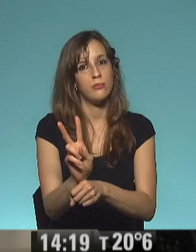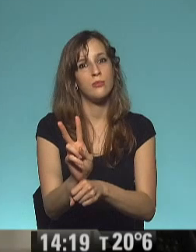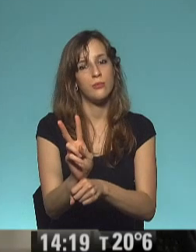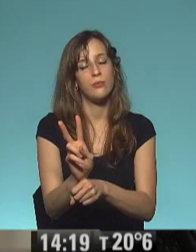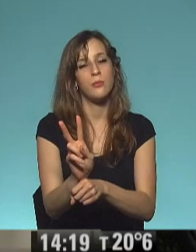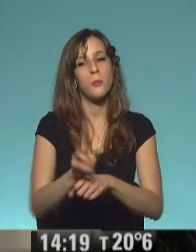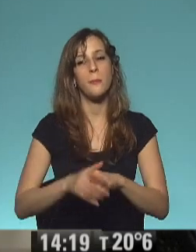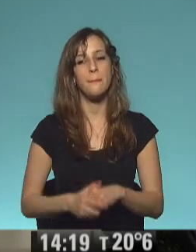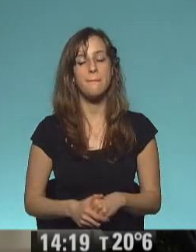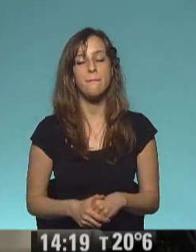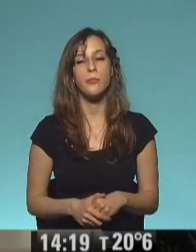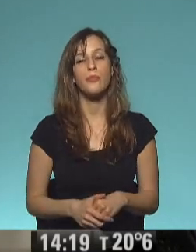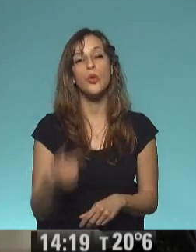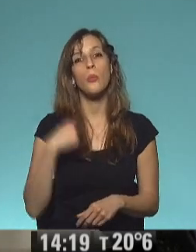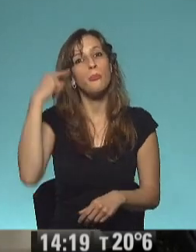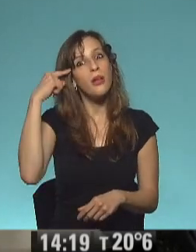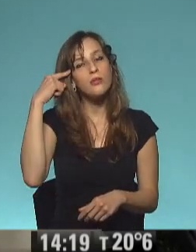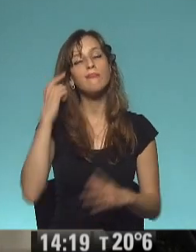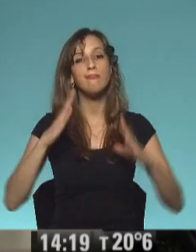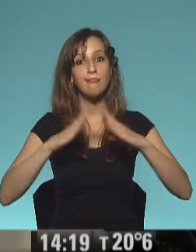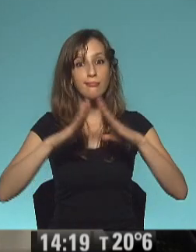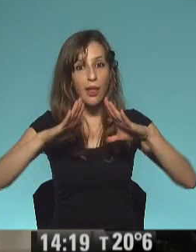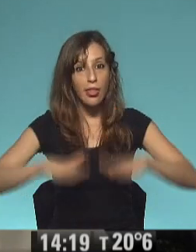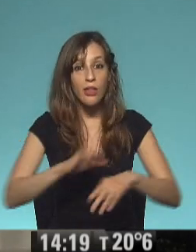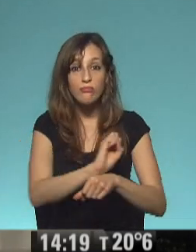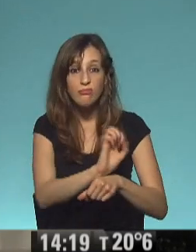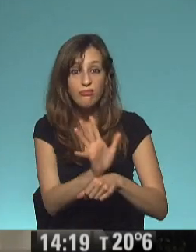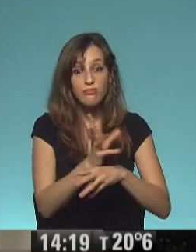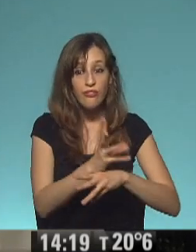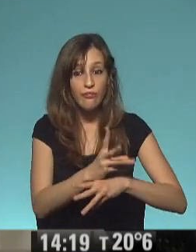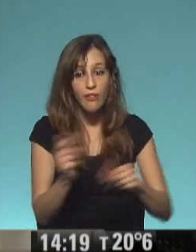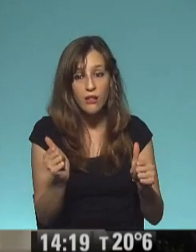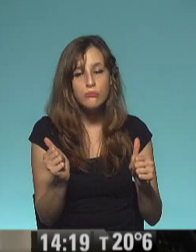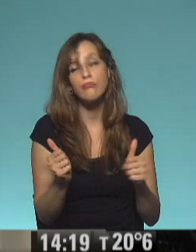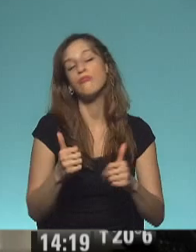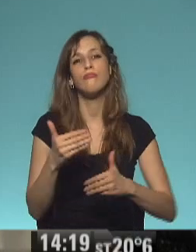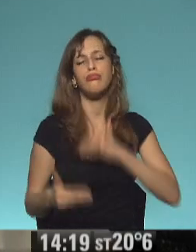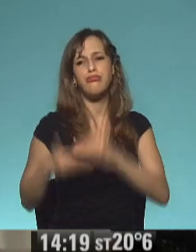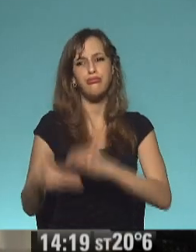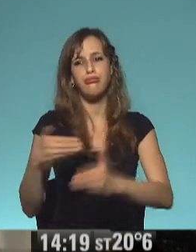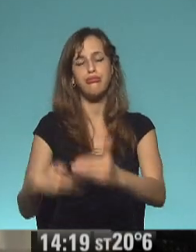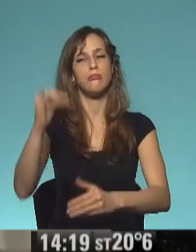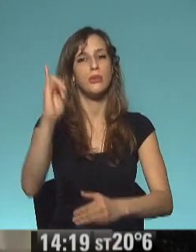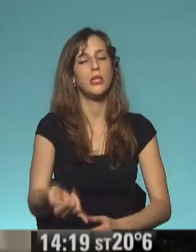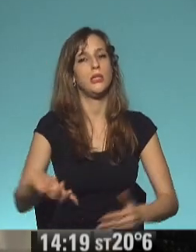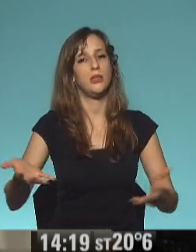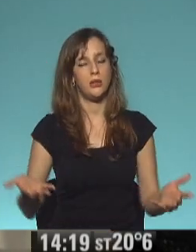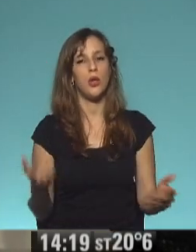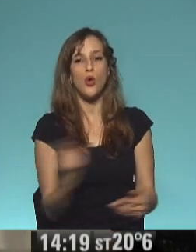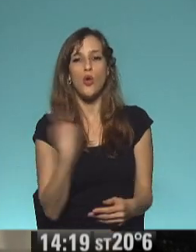que en cuanto esto pase, todo empiece a funcionar a gran velocidad. Hemos ayudado a muchas empresas,